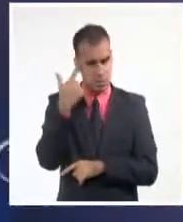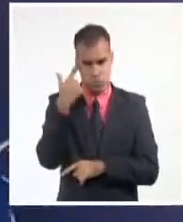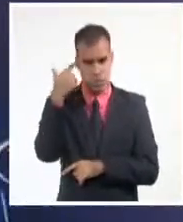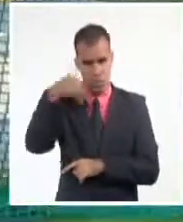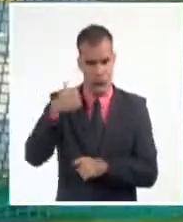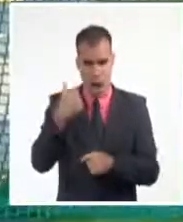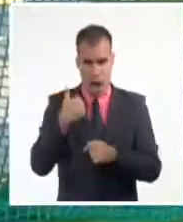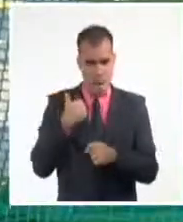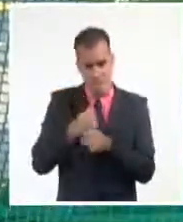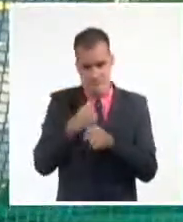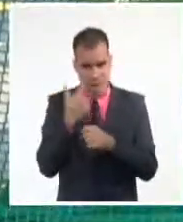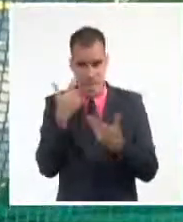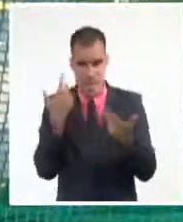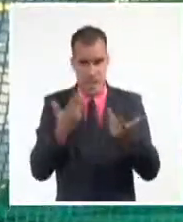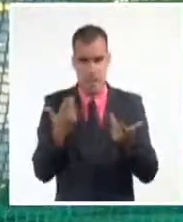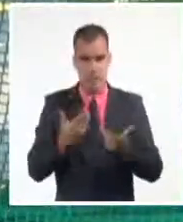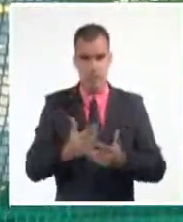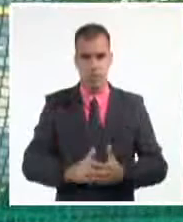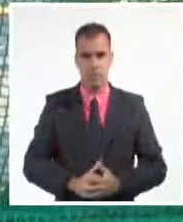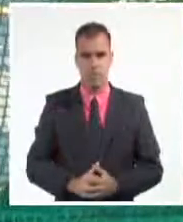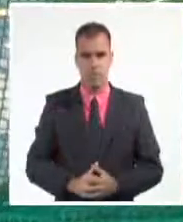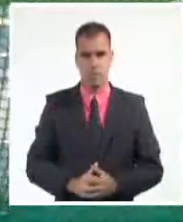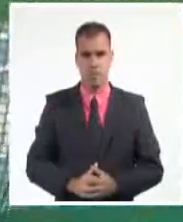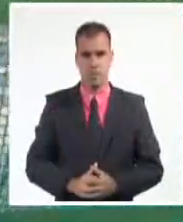representar a mi país. Representa mucho.